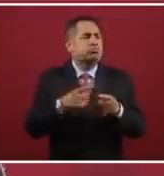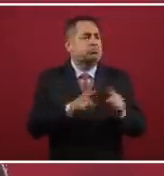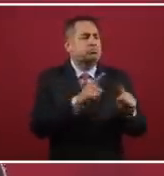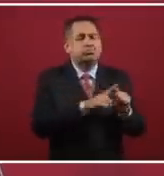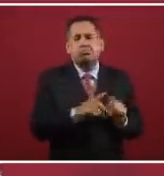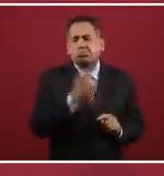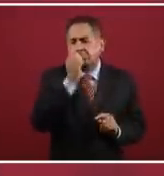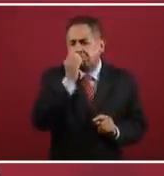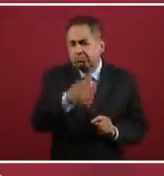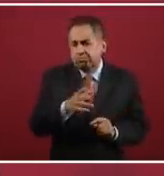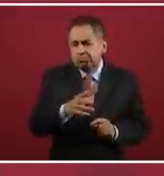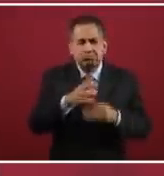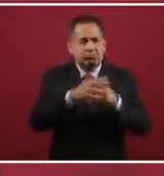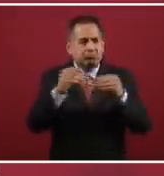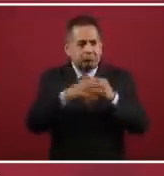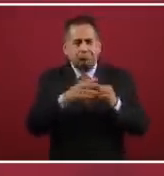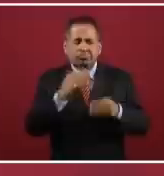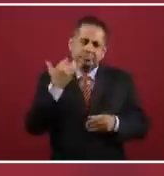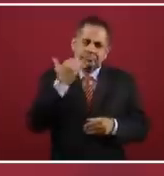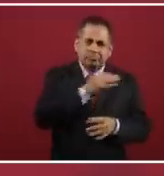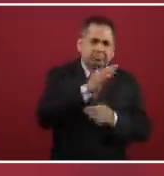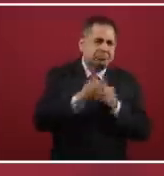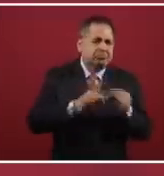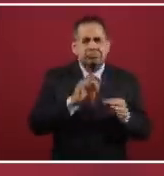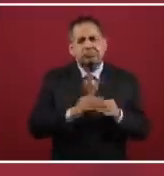sin duda frutas tropicales,